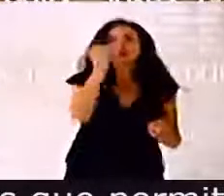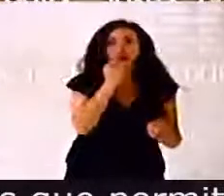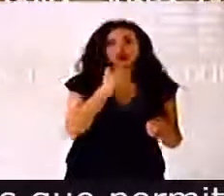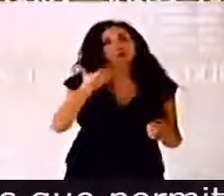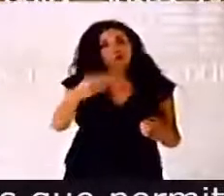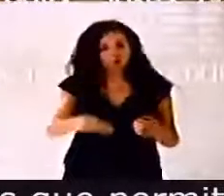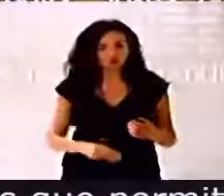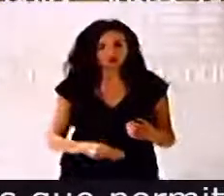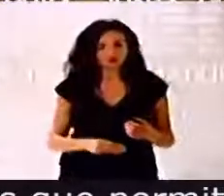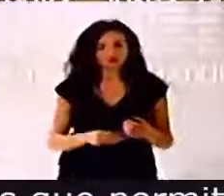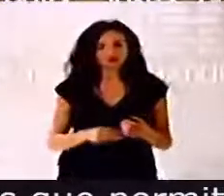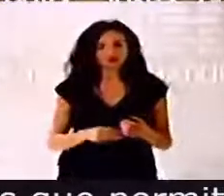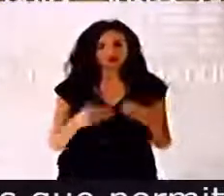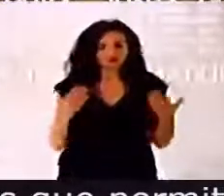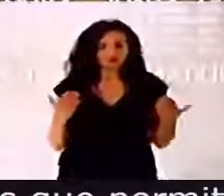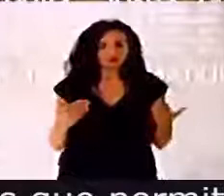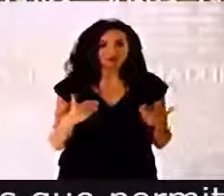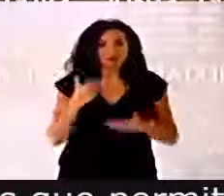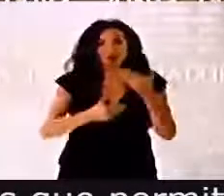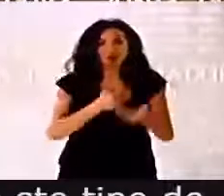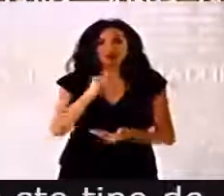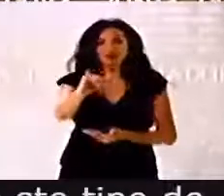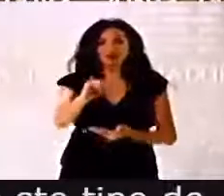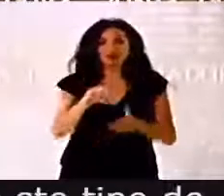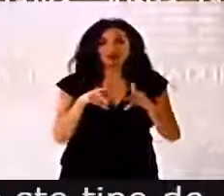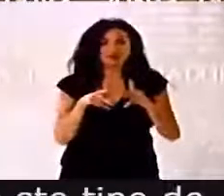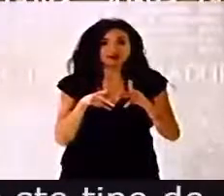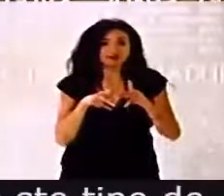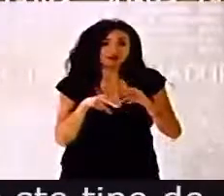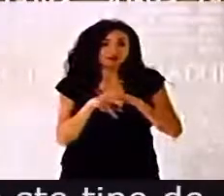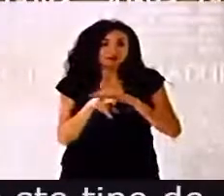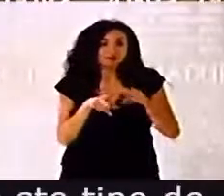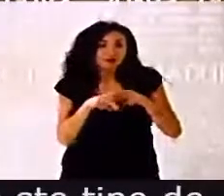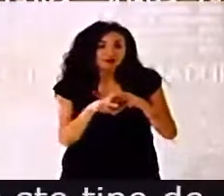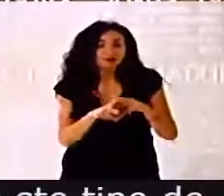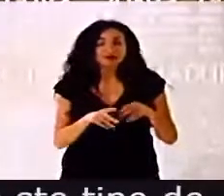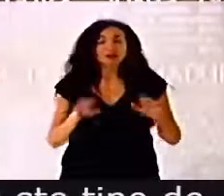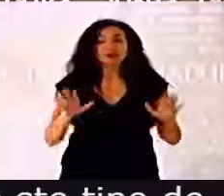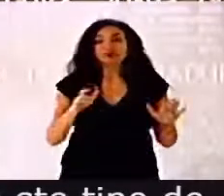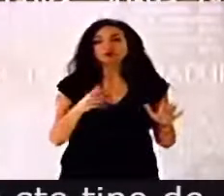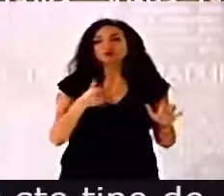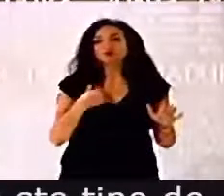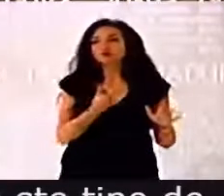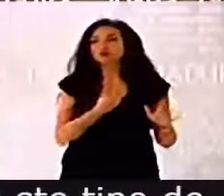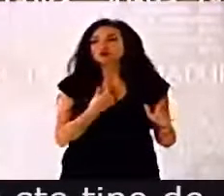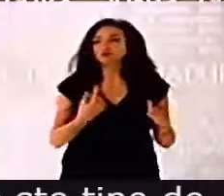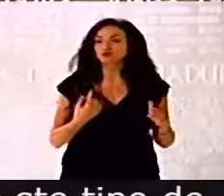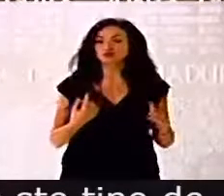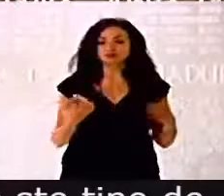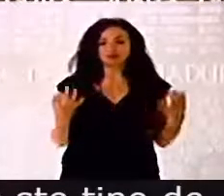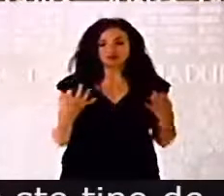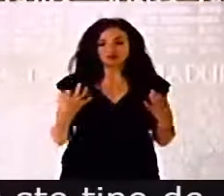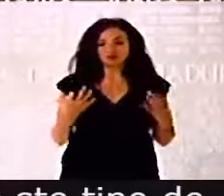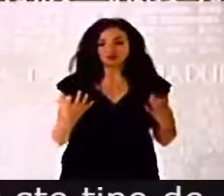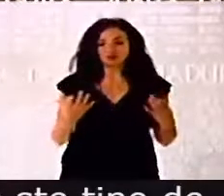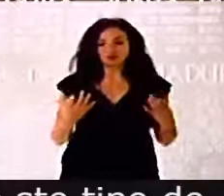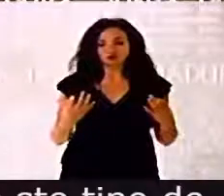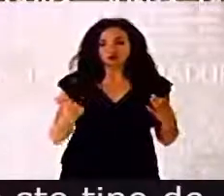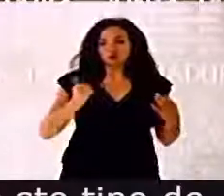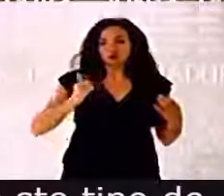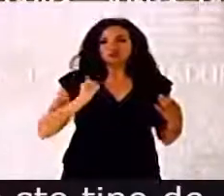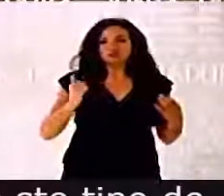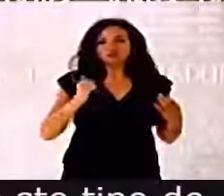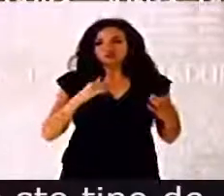todo este tipo de procedimientos que los hay, ¿no? Pero tenemos que ser capaces de conjugarlo. No puede